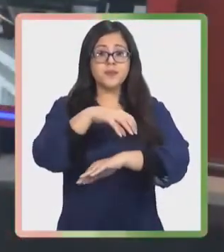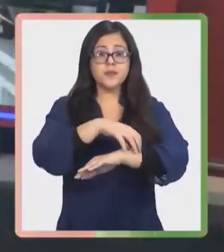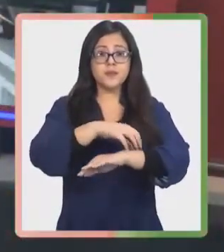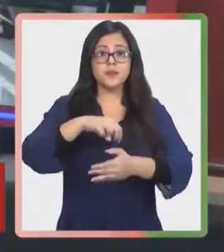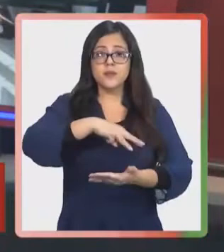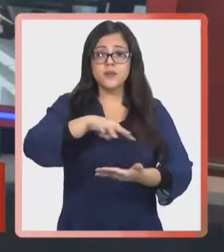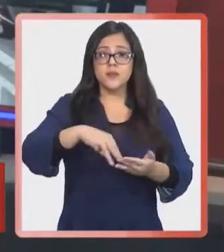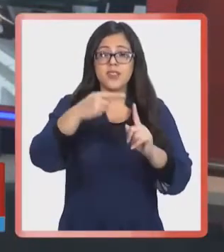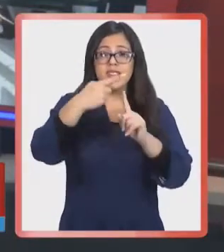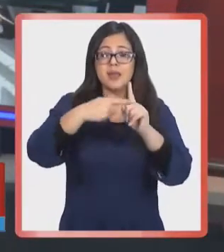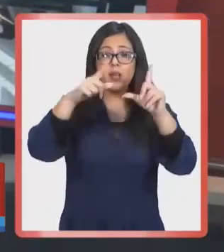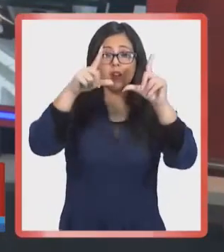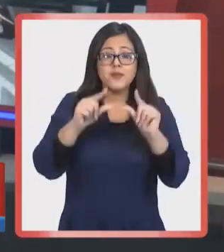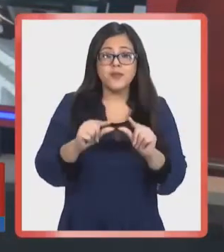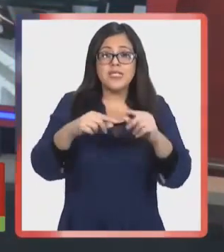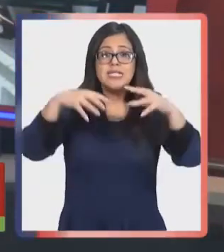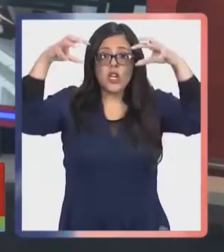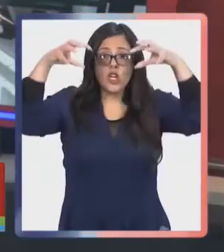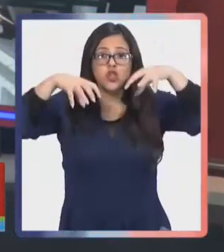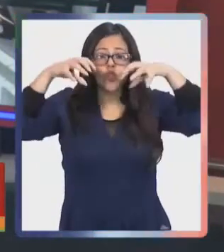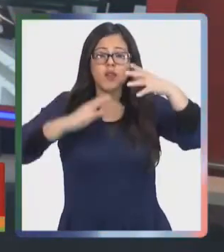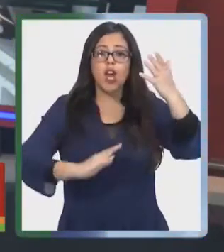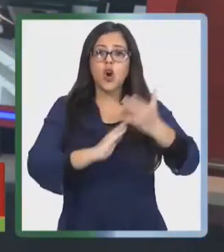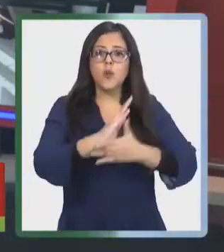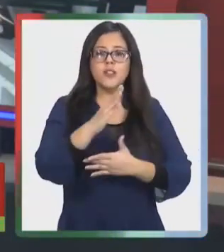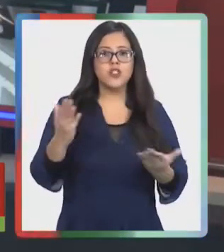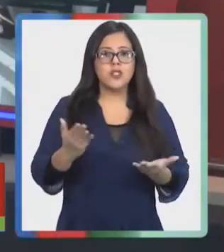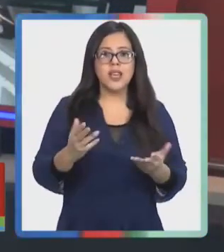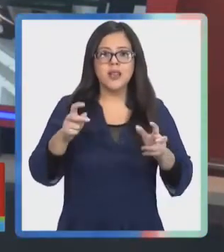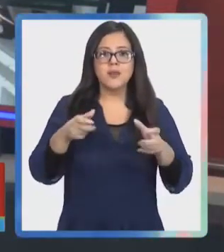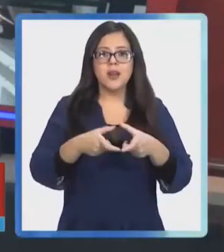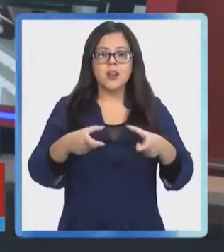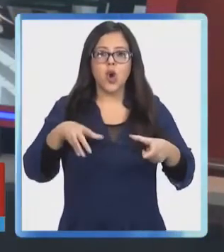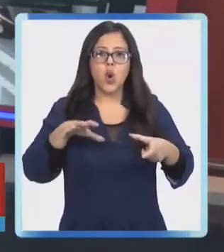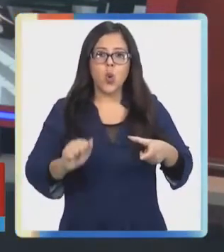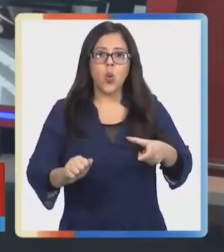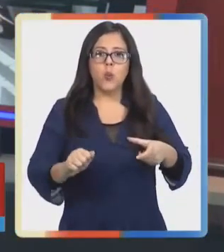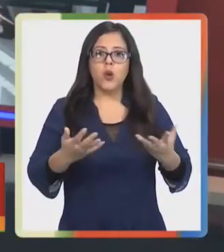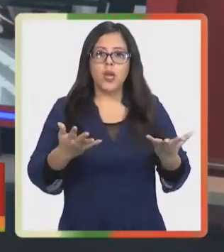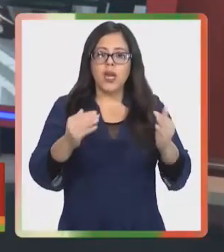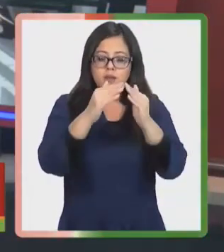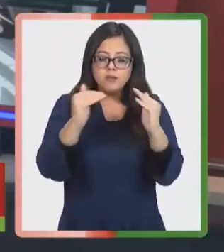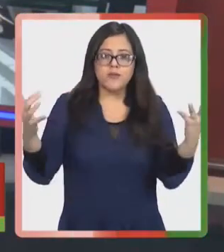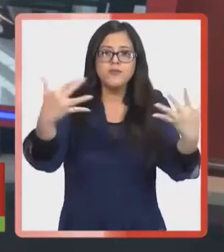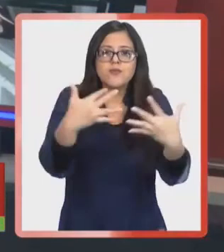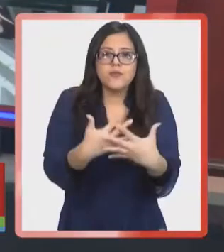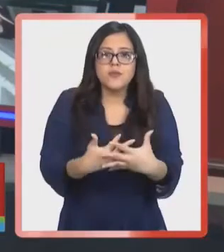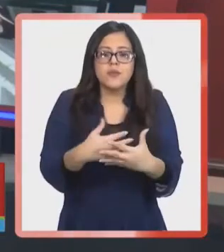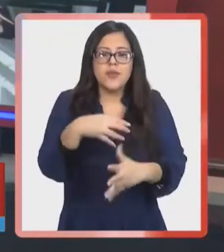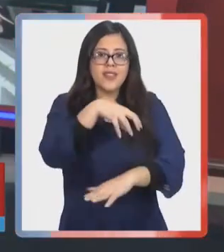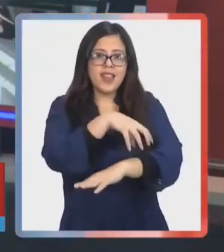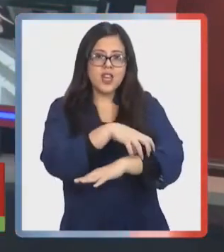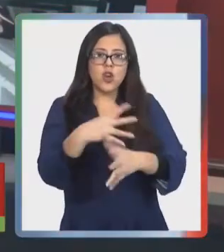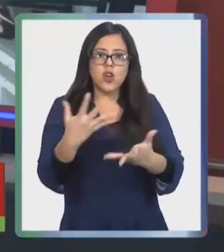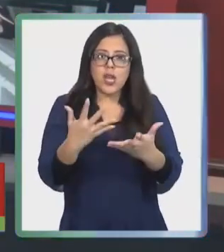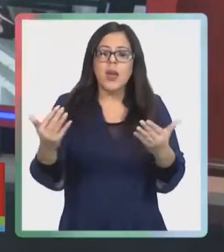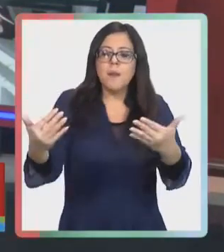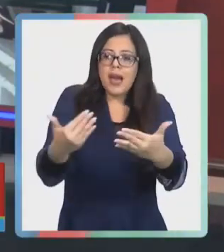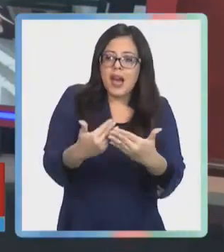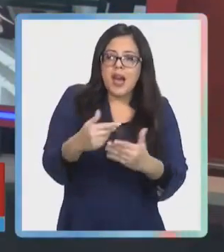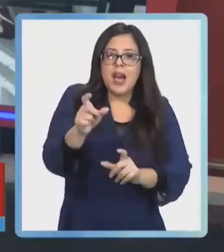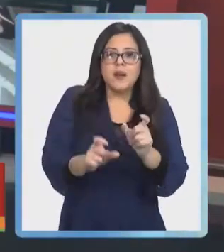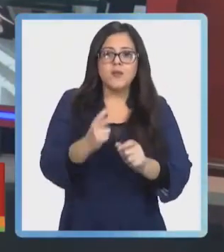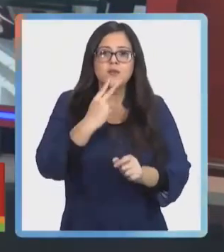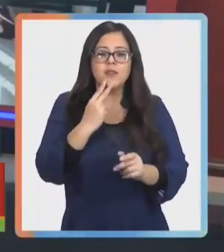En el Maule, con la llegada de las bajas temperaturas y la lluvia, partió la activación de los cupos adicionales para los albergues de la región,